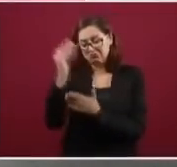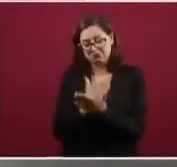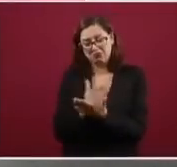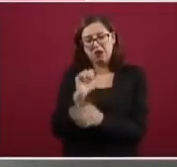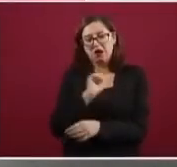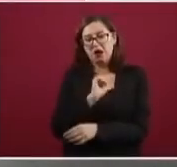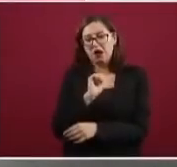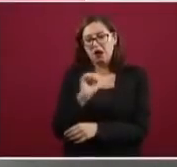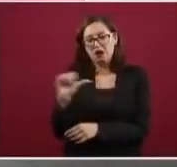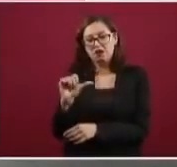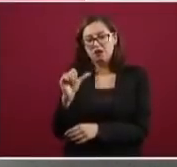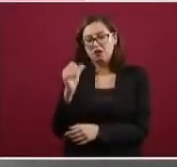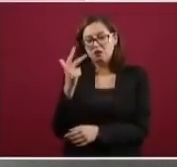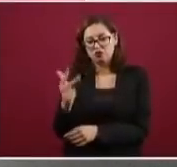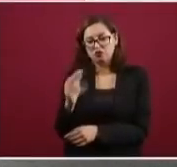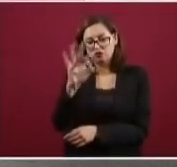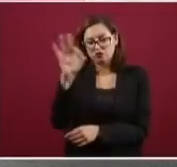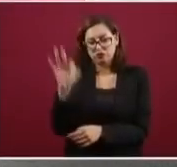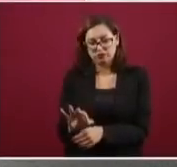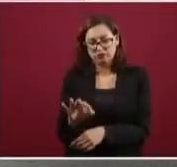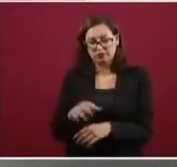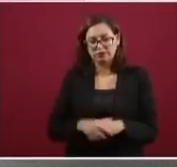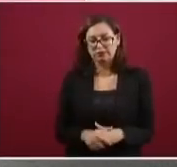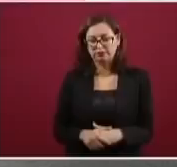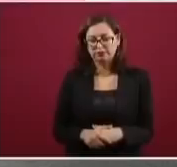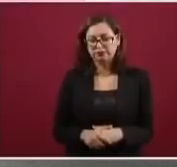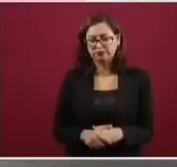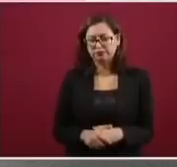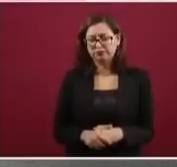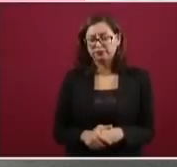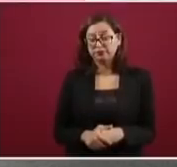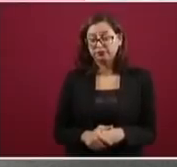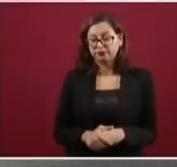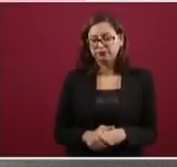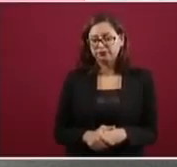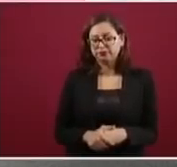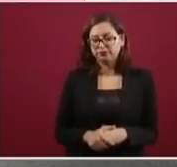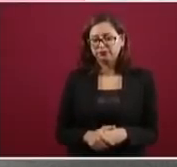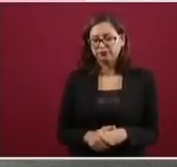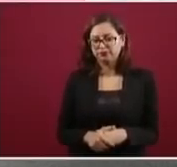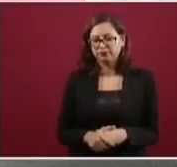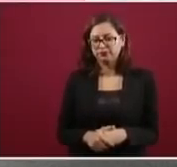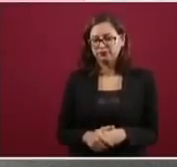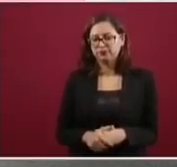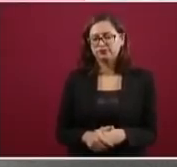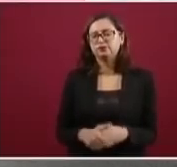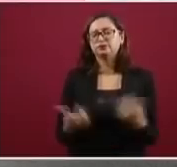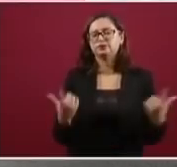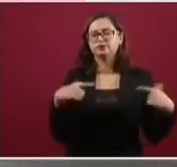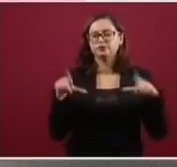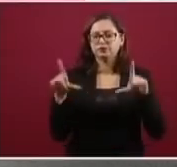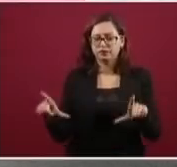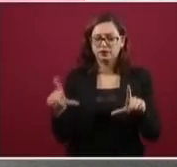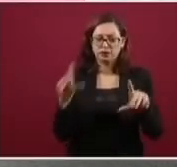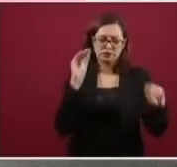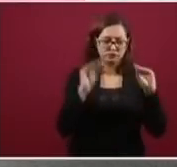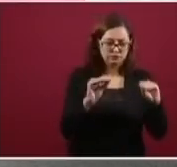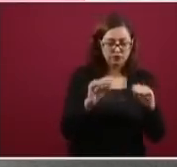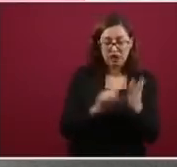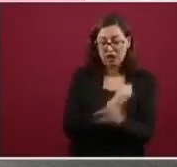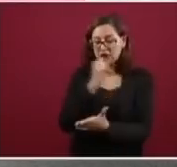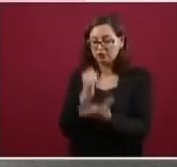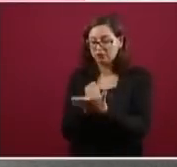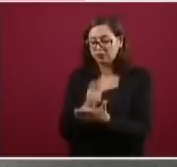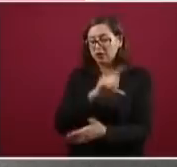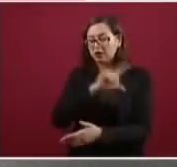la siguiente lámina determina algo muy importante que está asociado con el diseño aprobación y ejecución